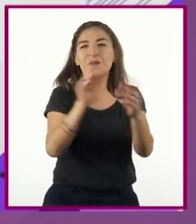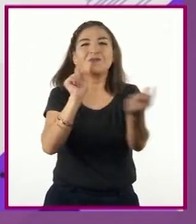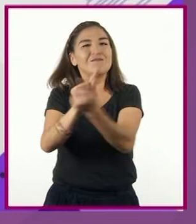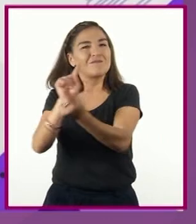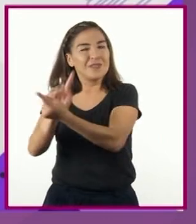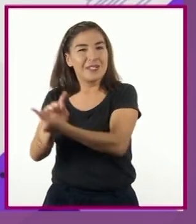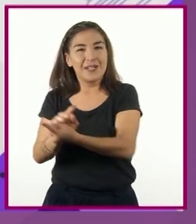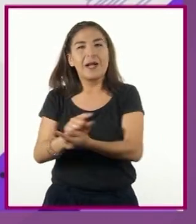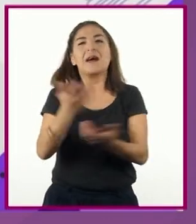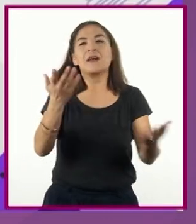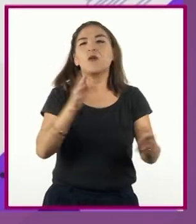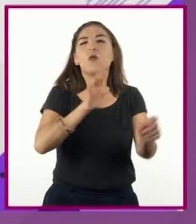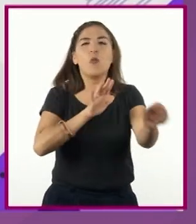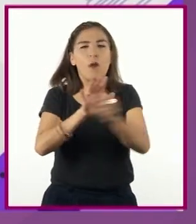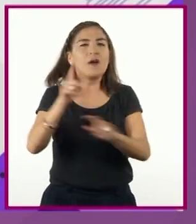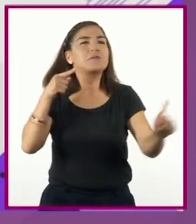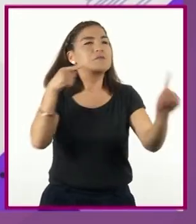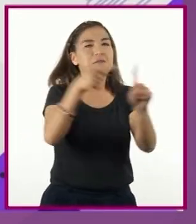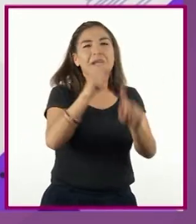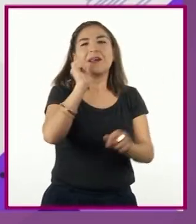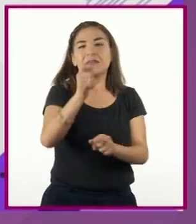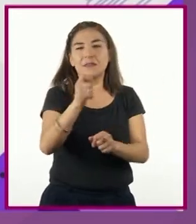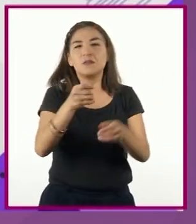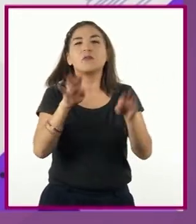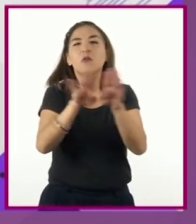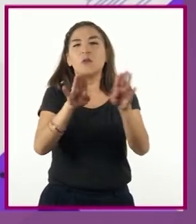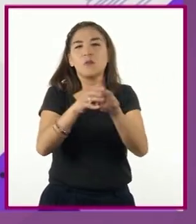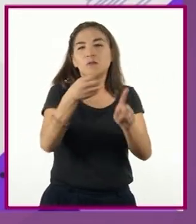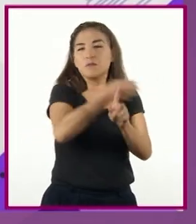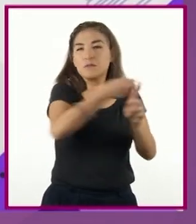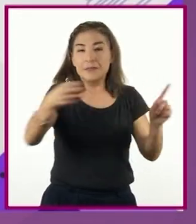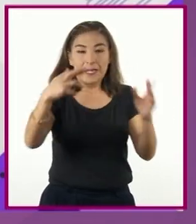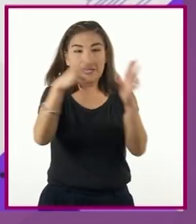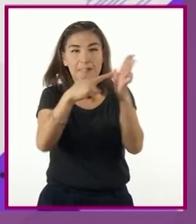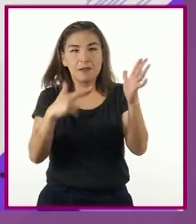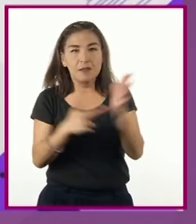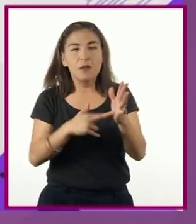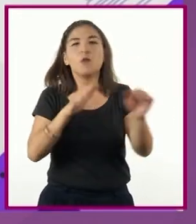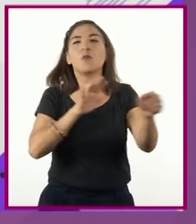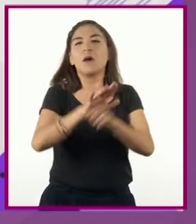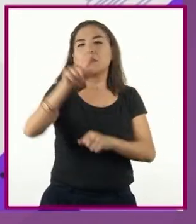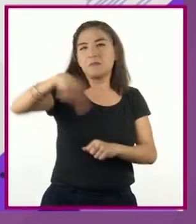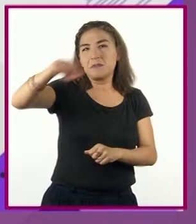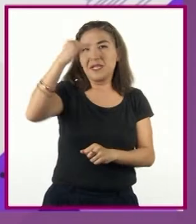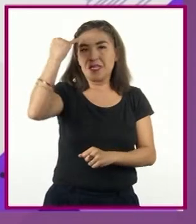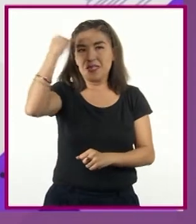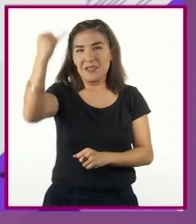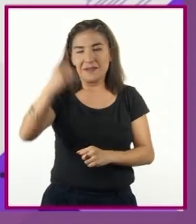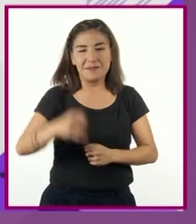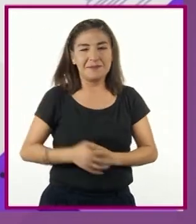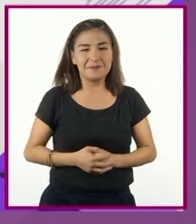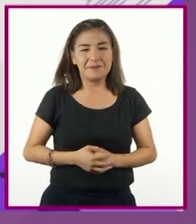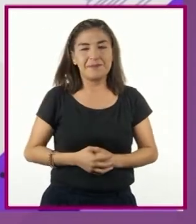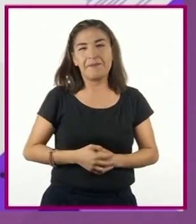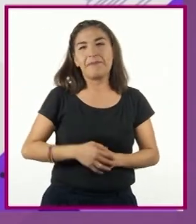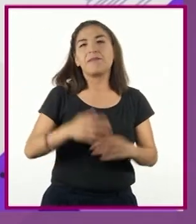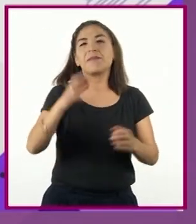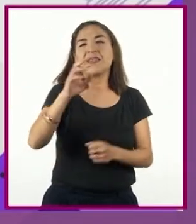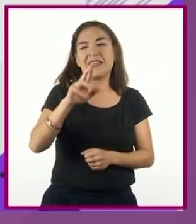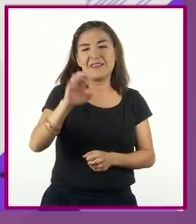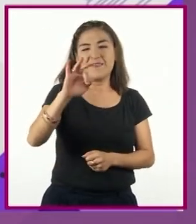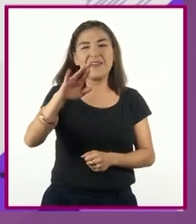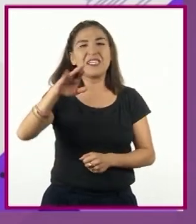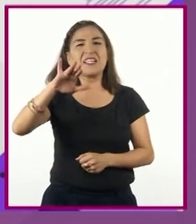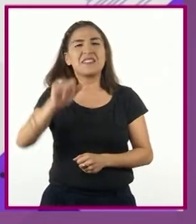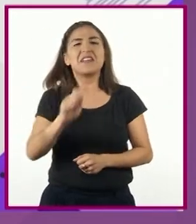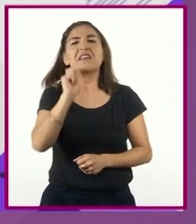Persiguen objetivos y su organización depende de reglamentos o estatus. De referencia. Son